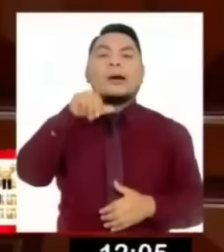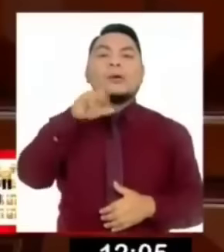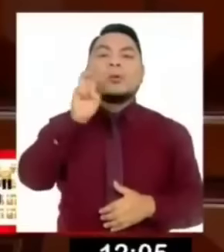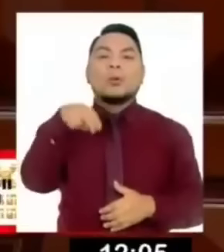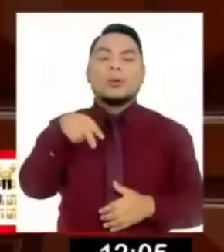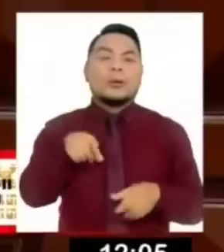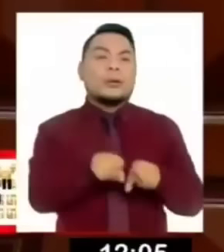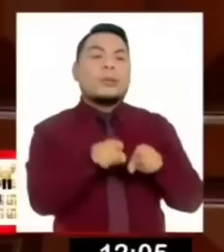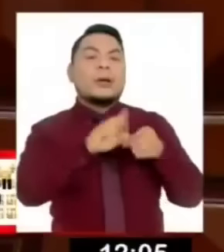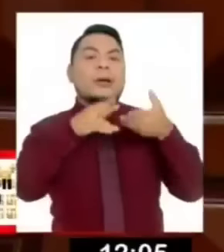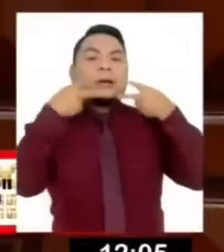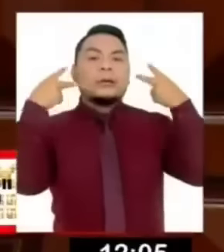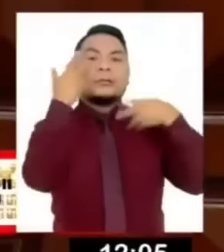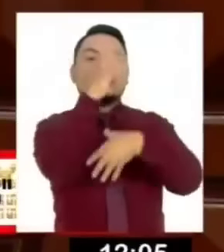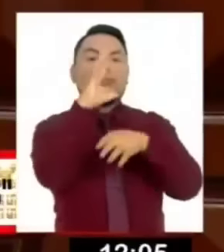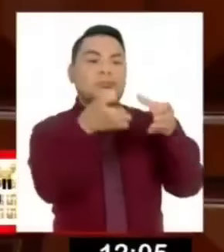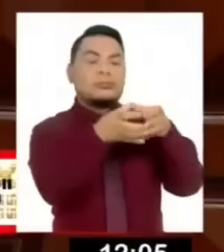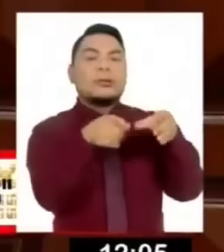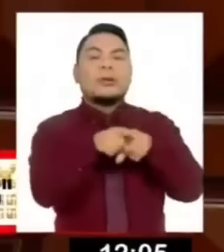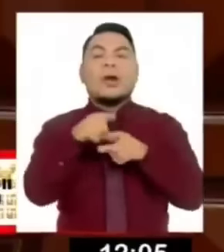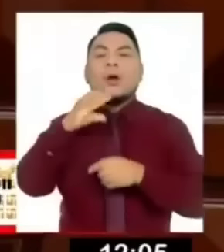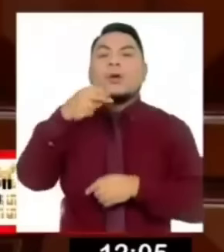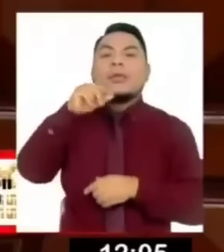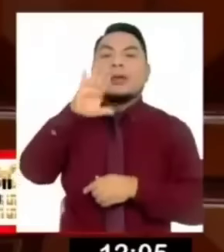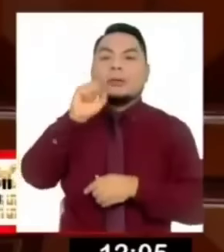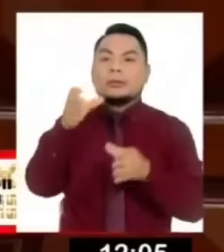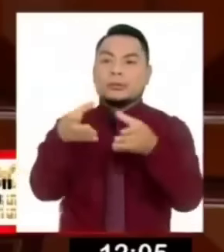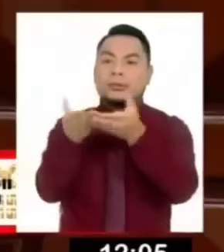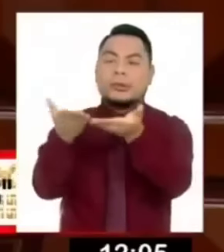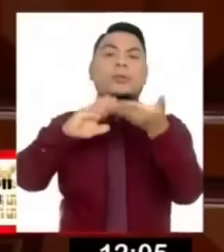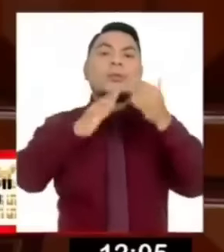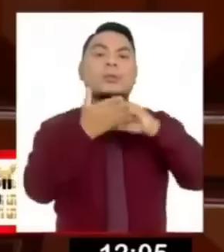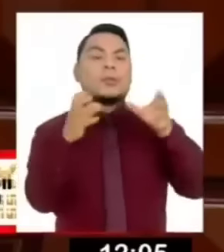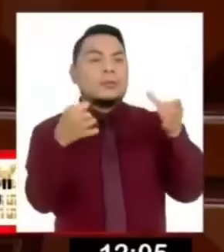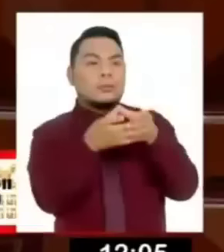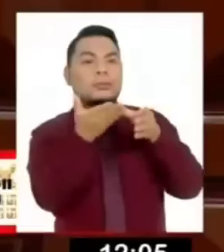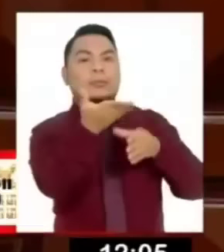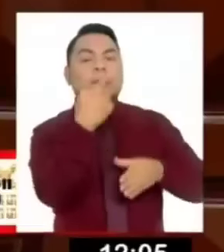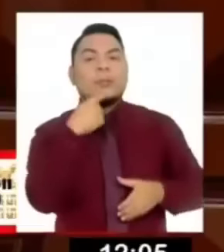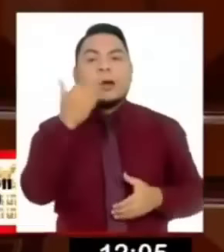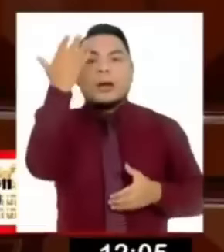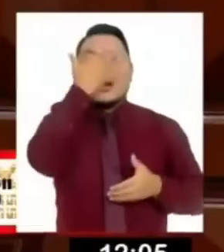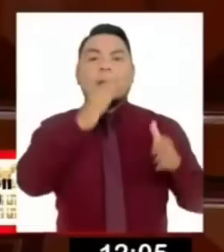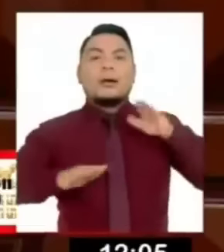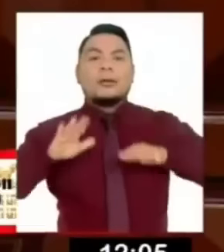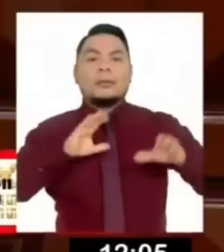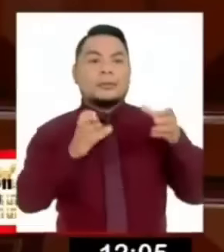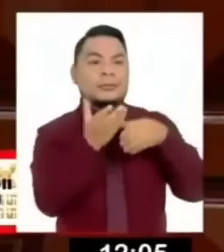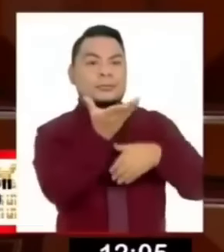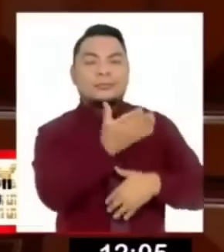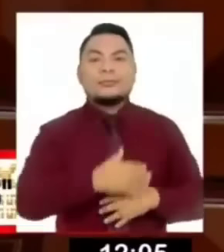hermanos chipivos, a los conivos, a los hermanos afroperuanos.